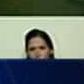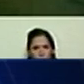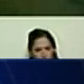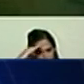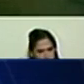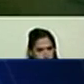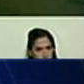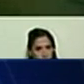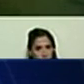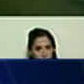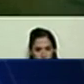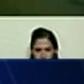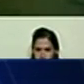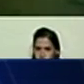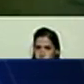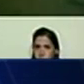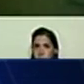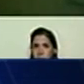militares